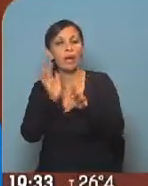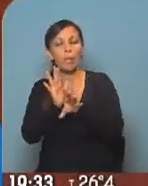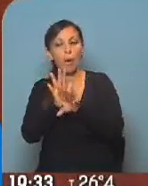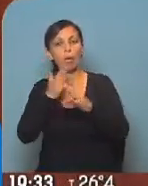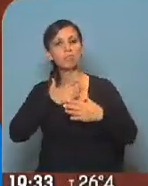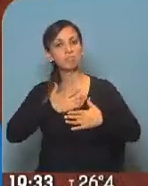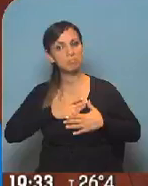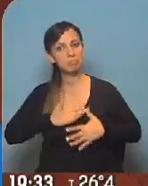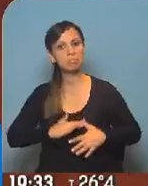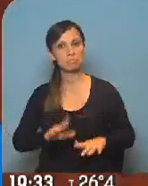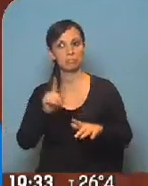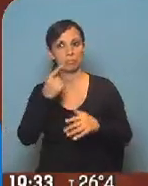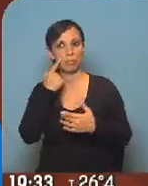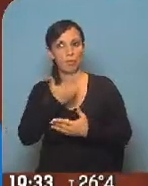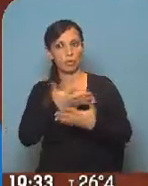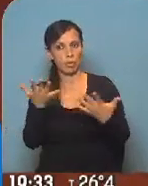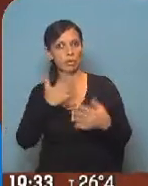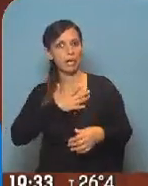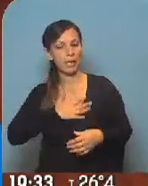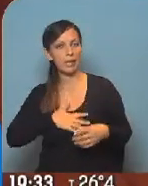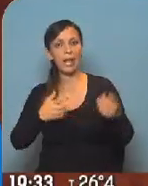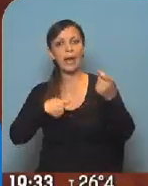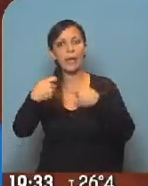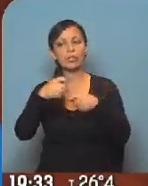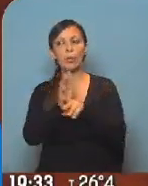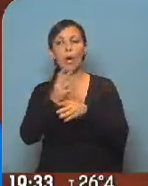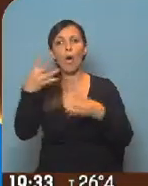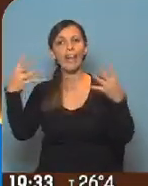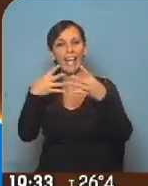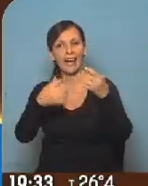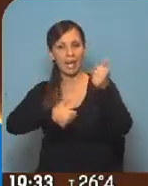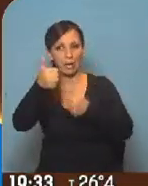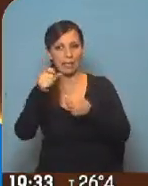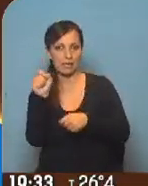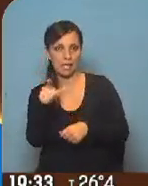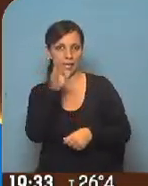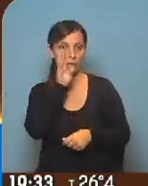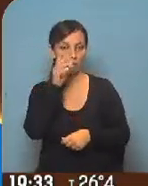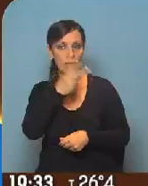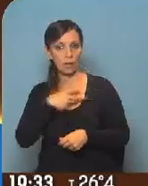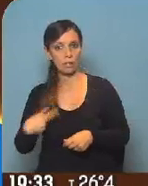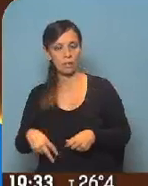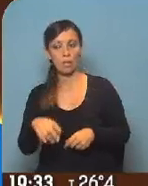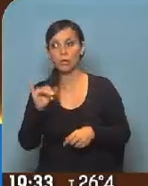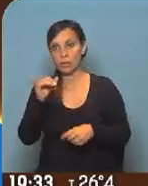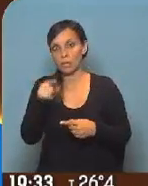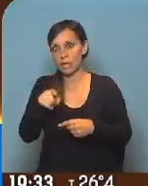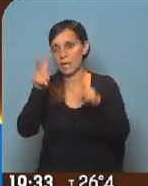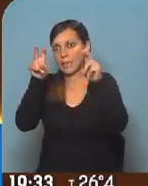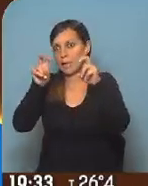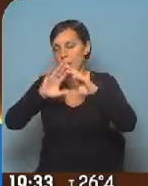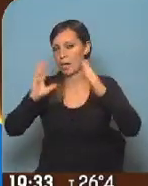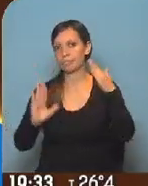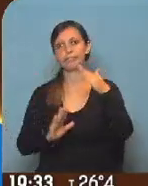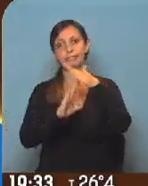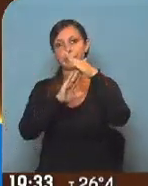de prácticamente todo el mundo. Tal vez allí estuvo también gran parte del éxito del fin de semana. Ese fue probablemente, en términos internacionales, el punto más alto